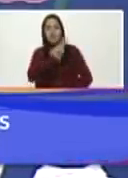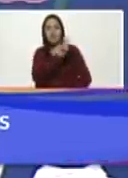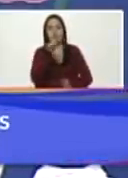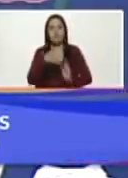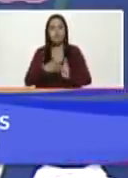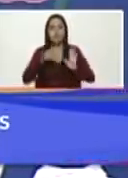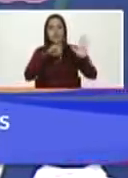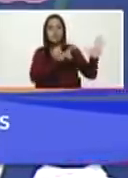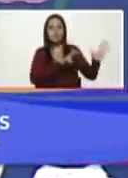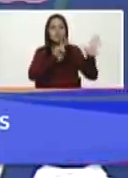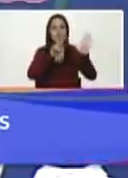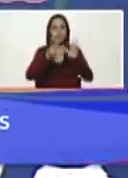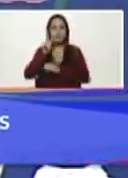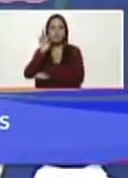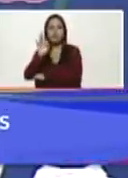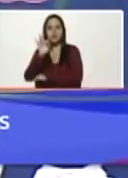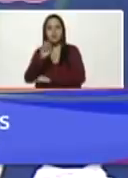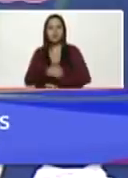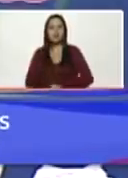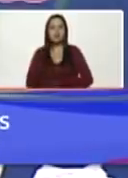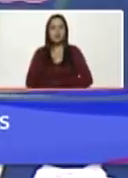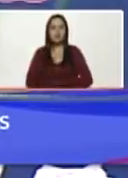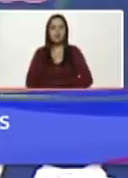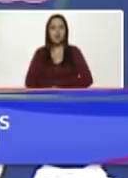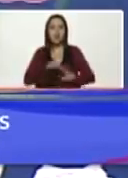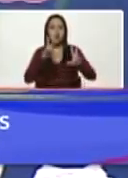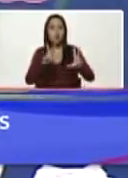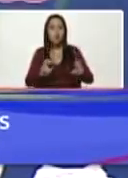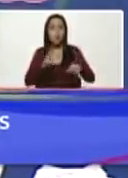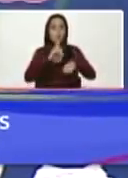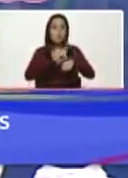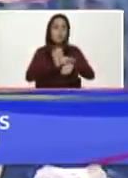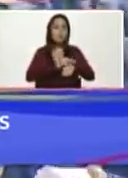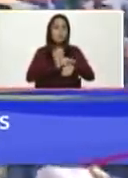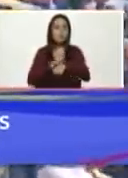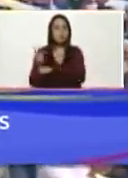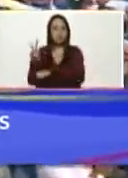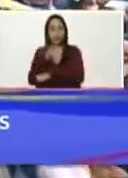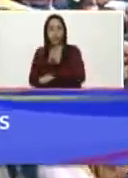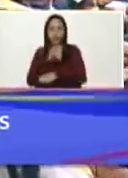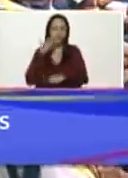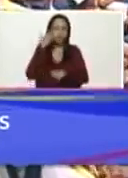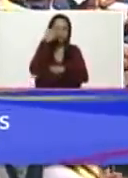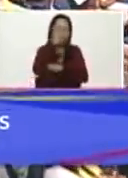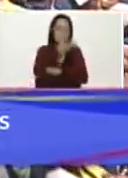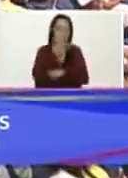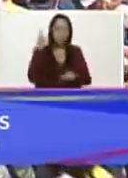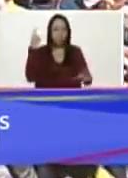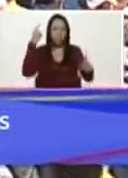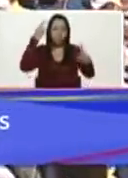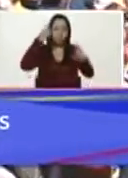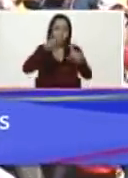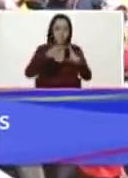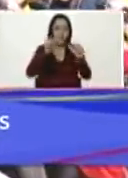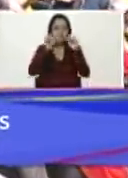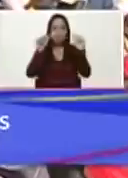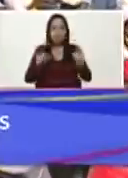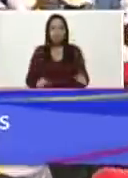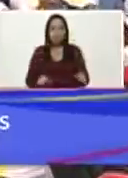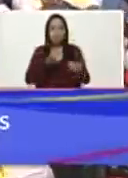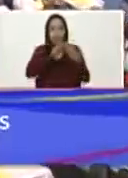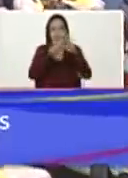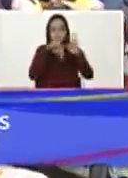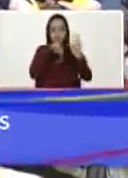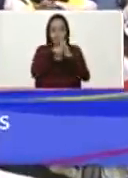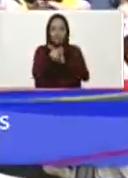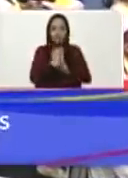2.723 nuevos médicos y médicas de la República que van directo al sistema barrio adentro.